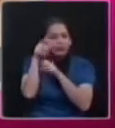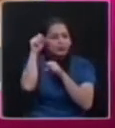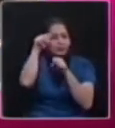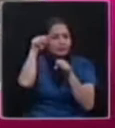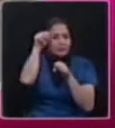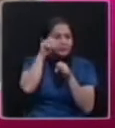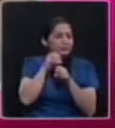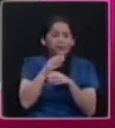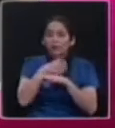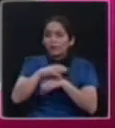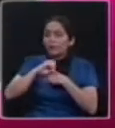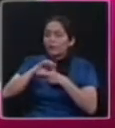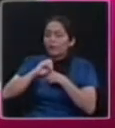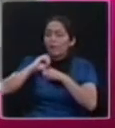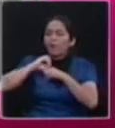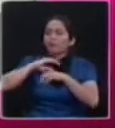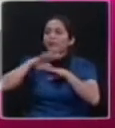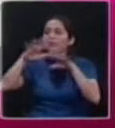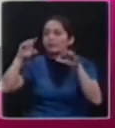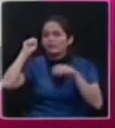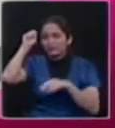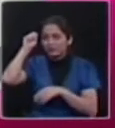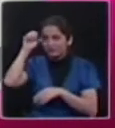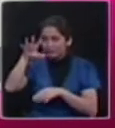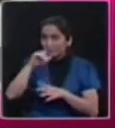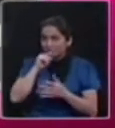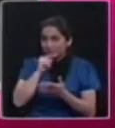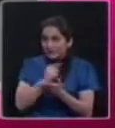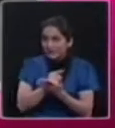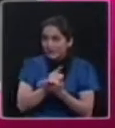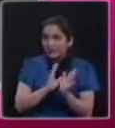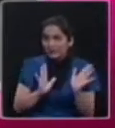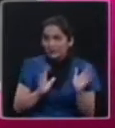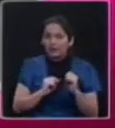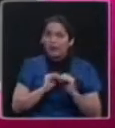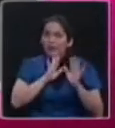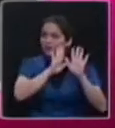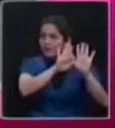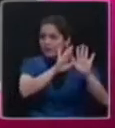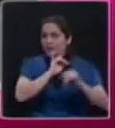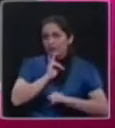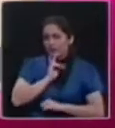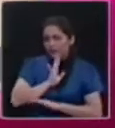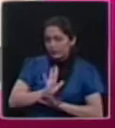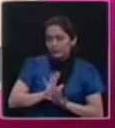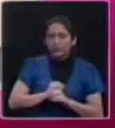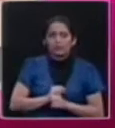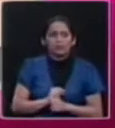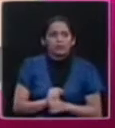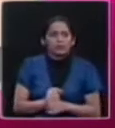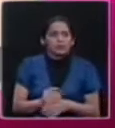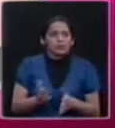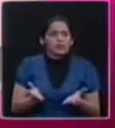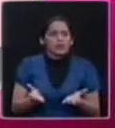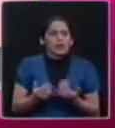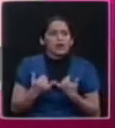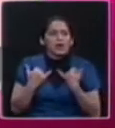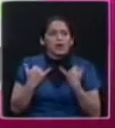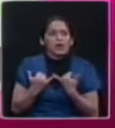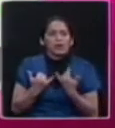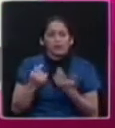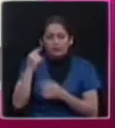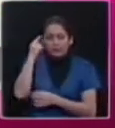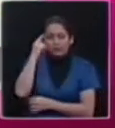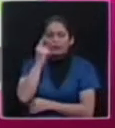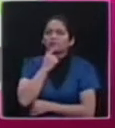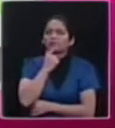forzosamente cine independiente o cine de pocos recursos, ¿no? Entonces, la cuestión es cómo crear nuevas audiencias,